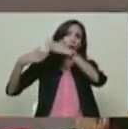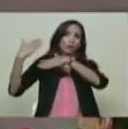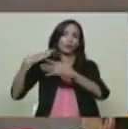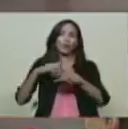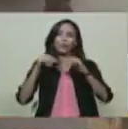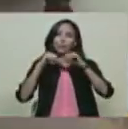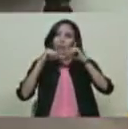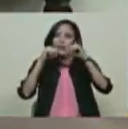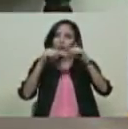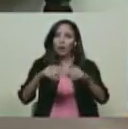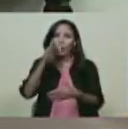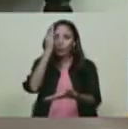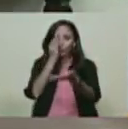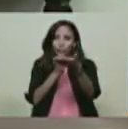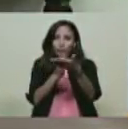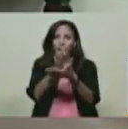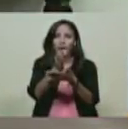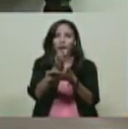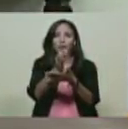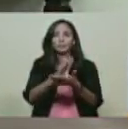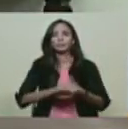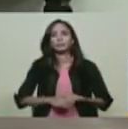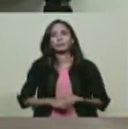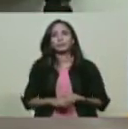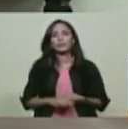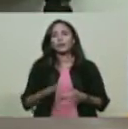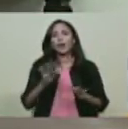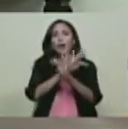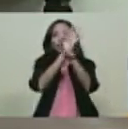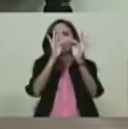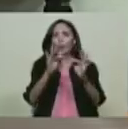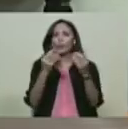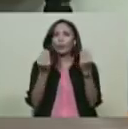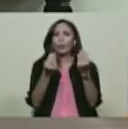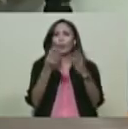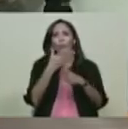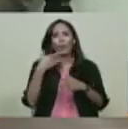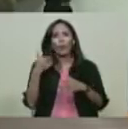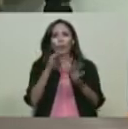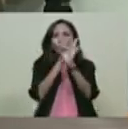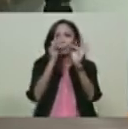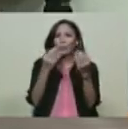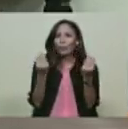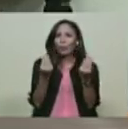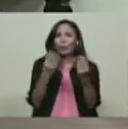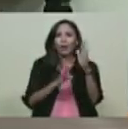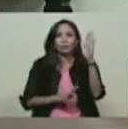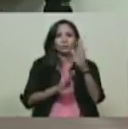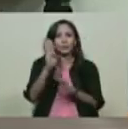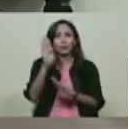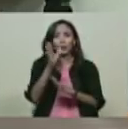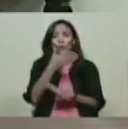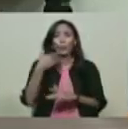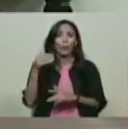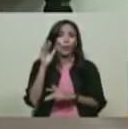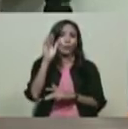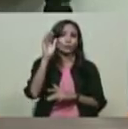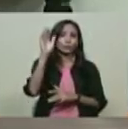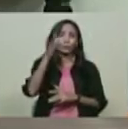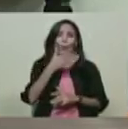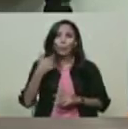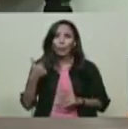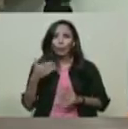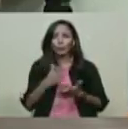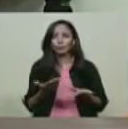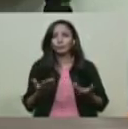fiel a su legado. Y la mejor forma de ser fiel a un legado es desarrollándolo hacia el futuro, no dejando